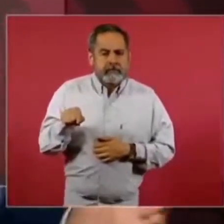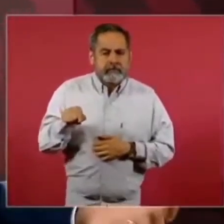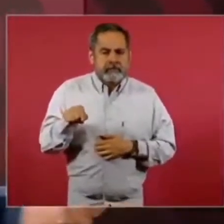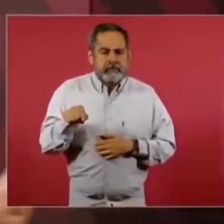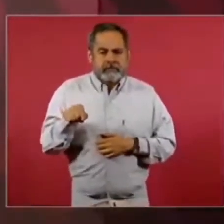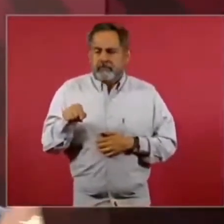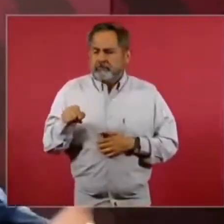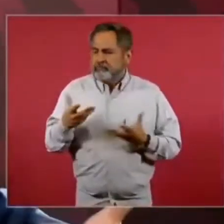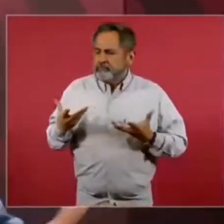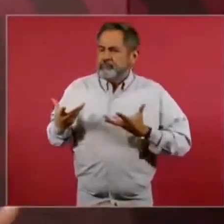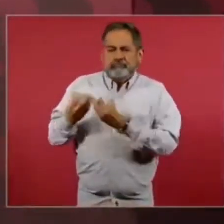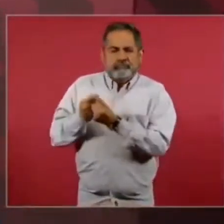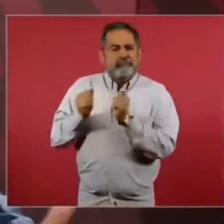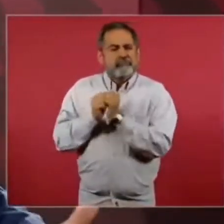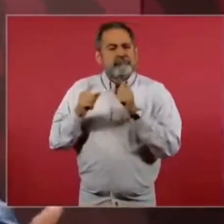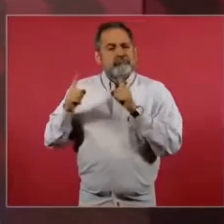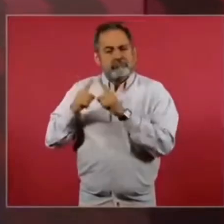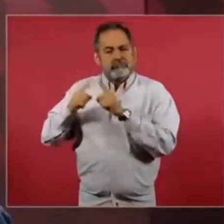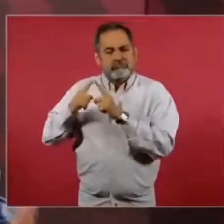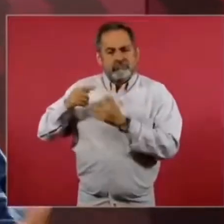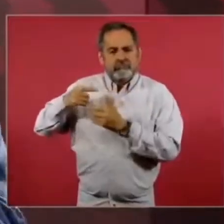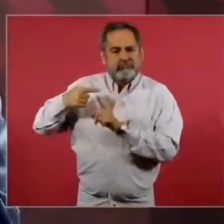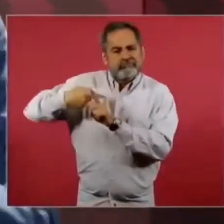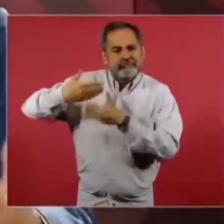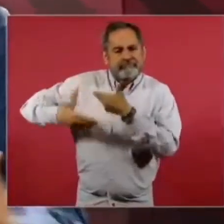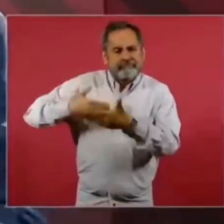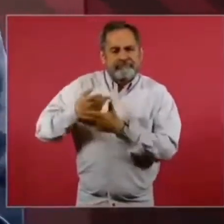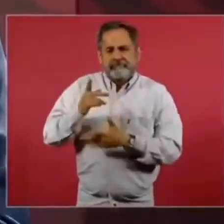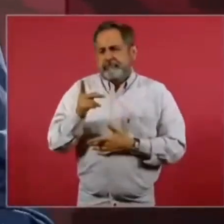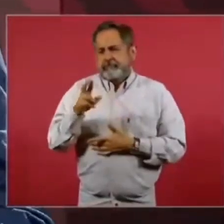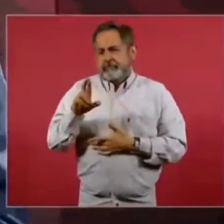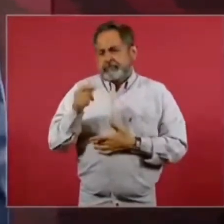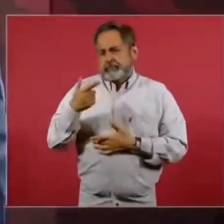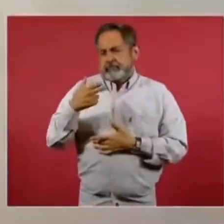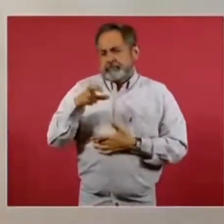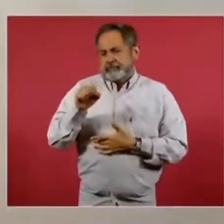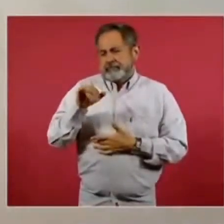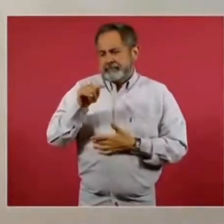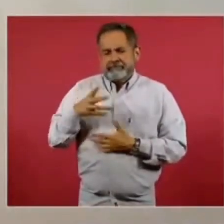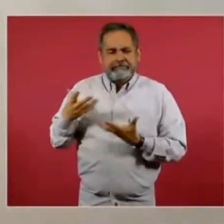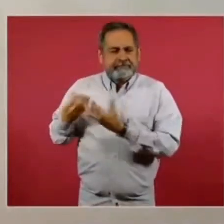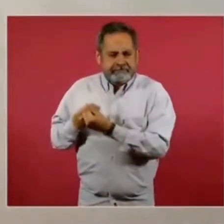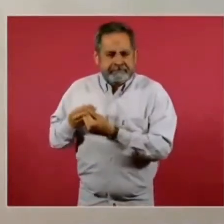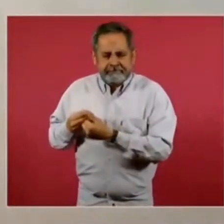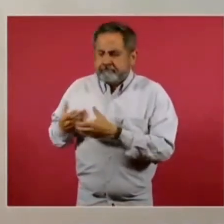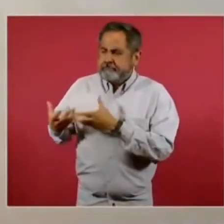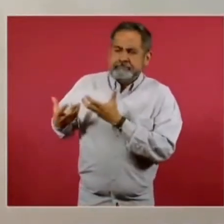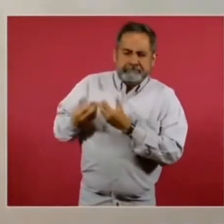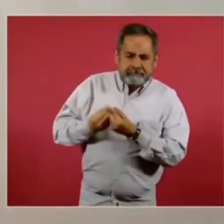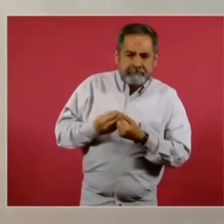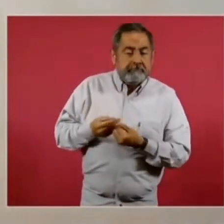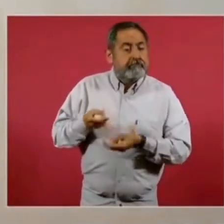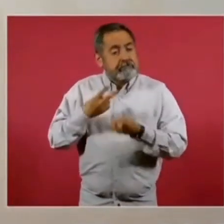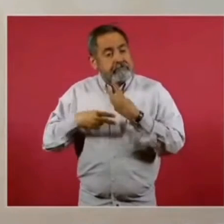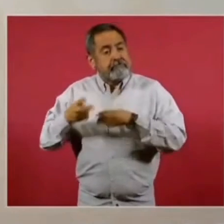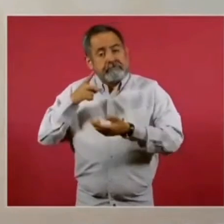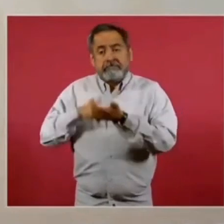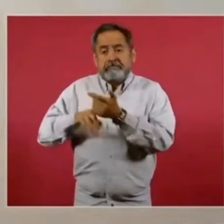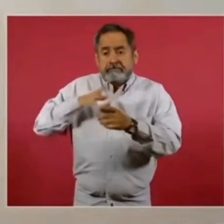progresista de México no más a fin y llegaron sacerdotes